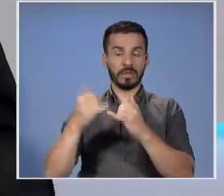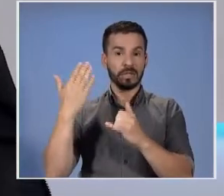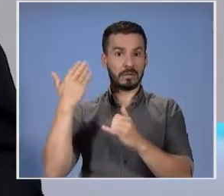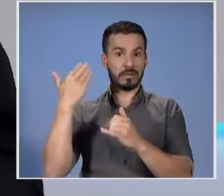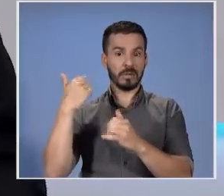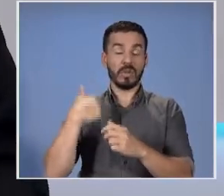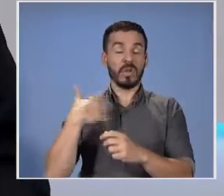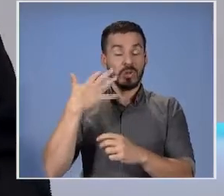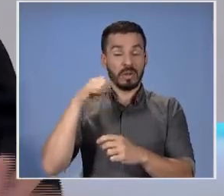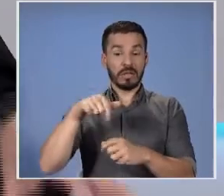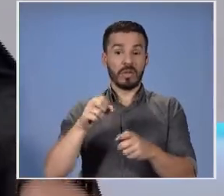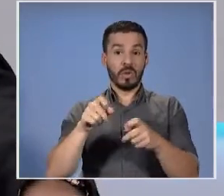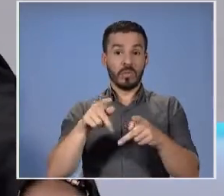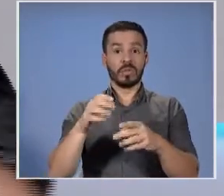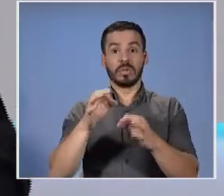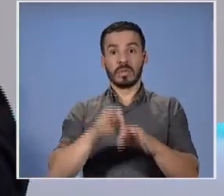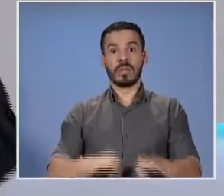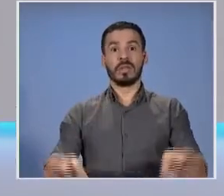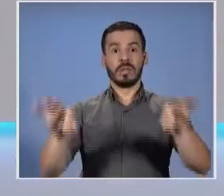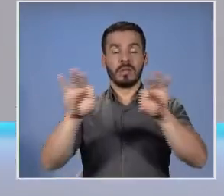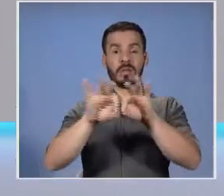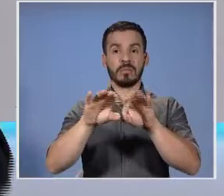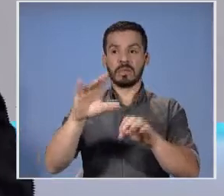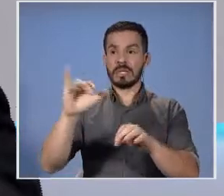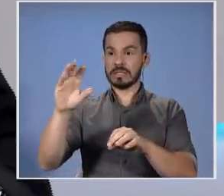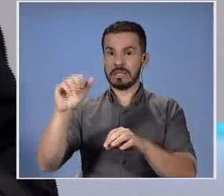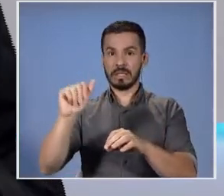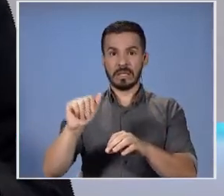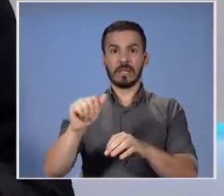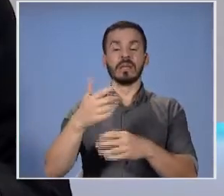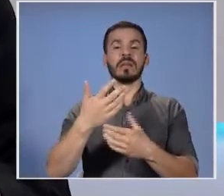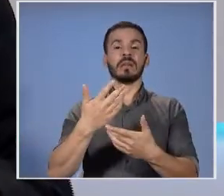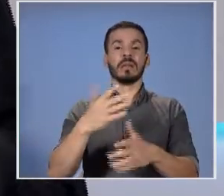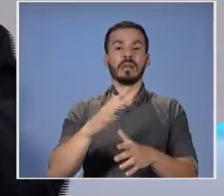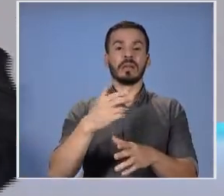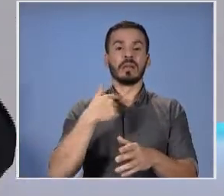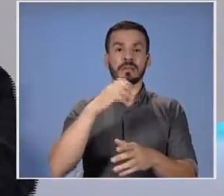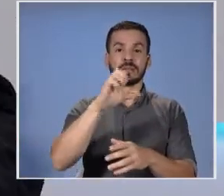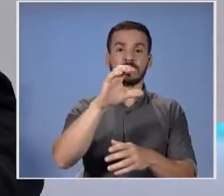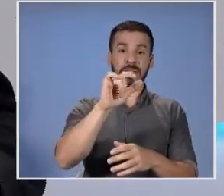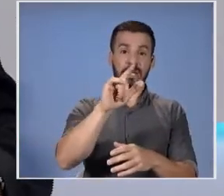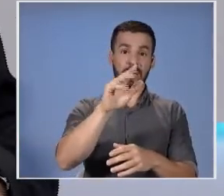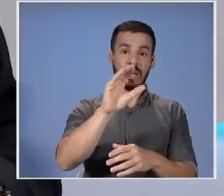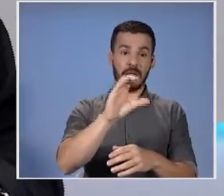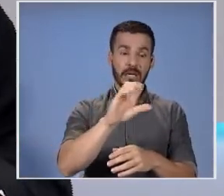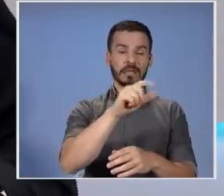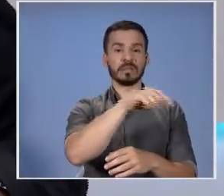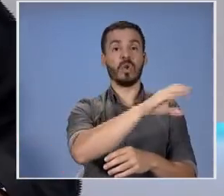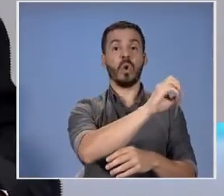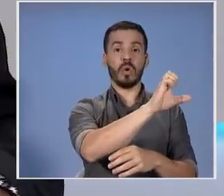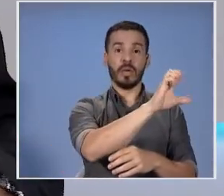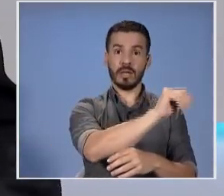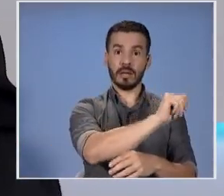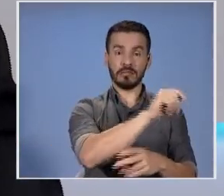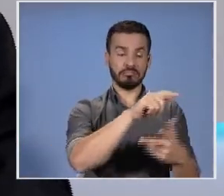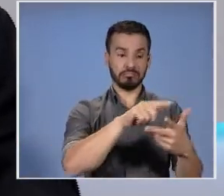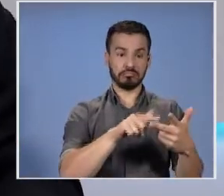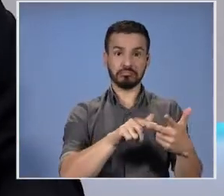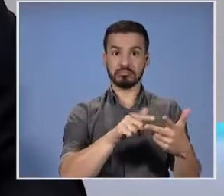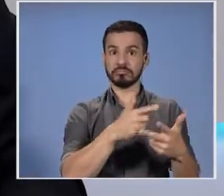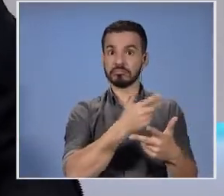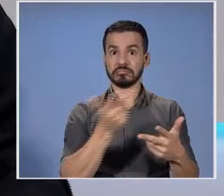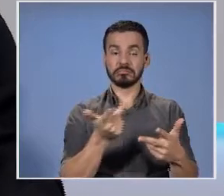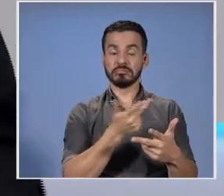y me parece que hay una oportunidad importante. Ya dijimos el SICA, también mencionamos a CELAC, está el tema de la OEA y desde